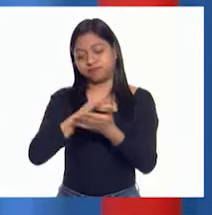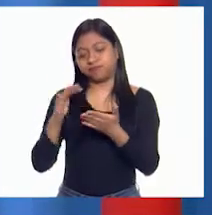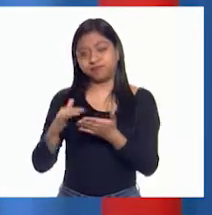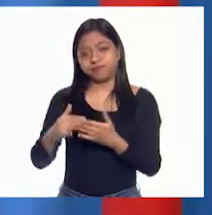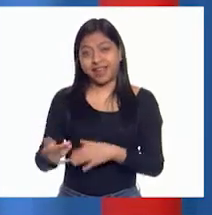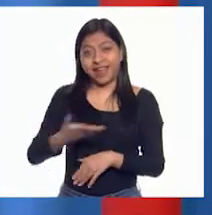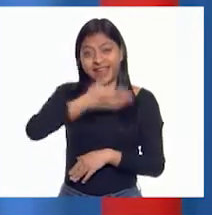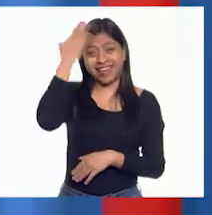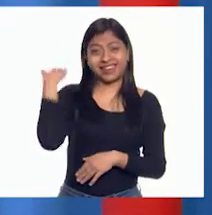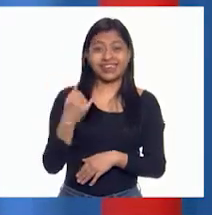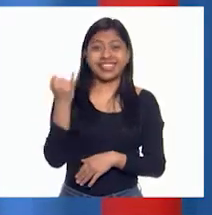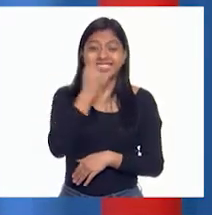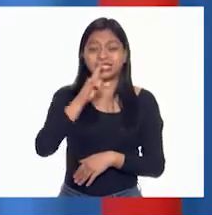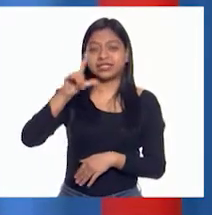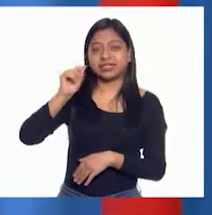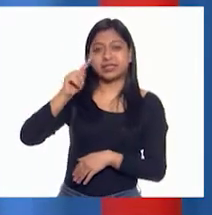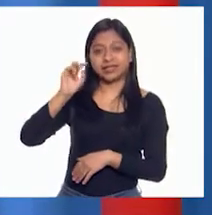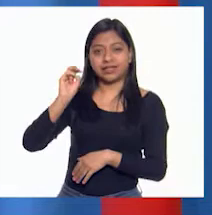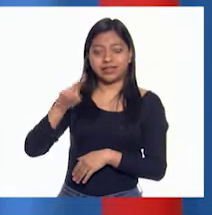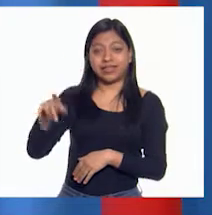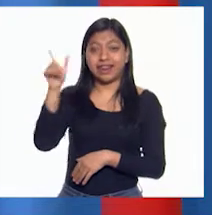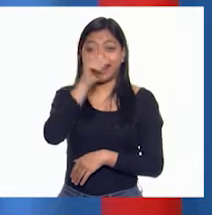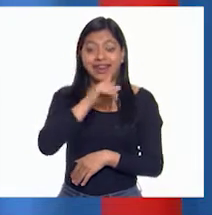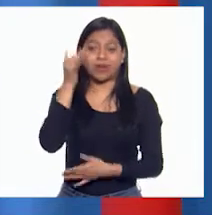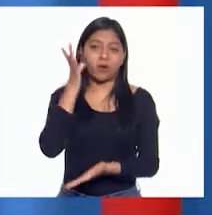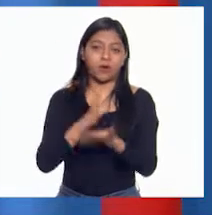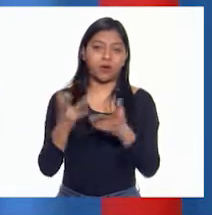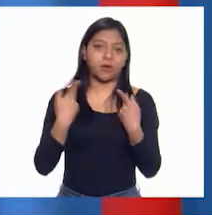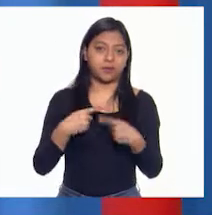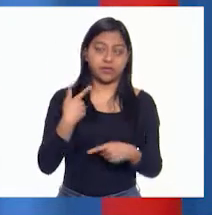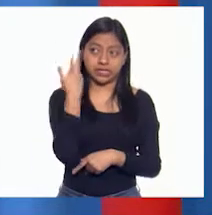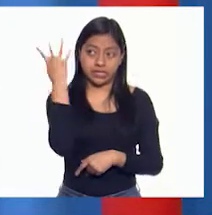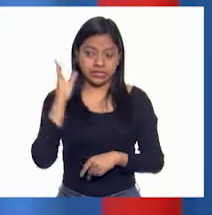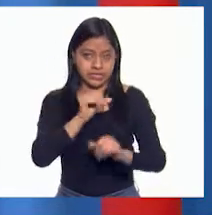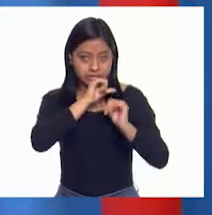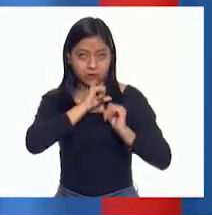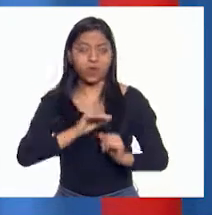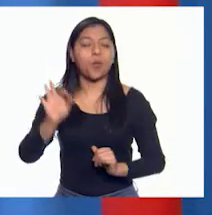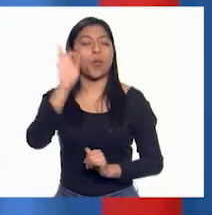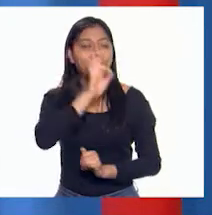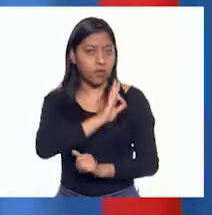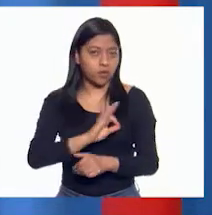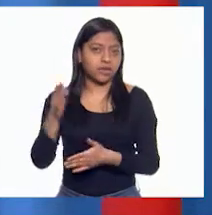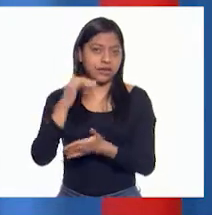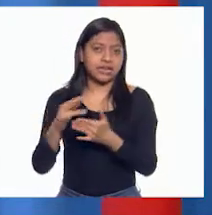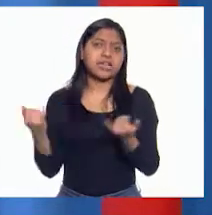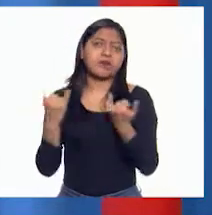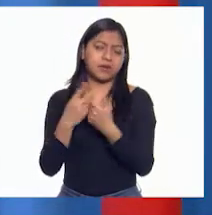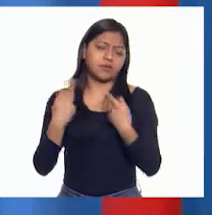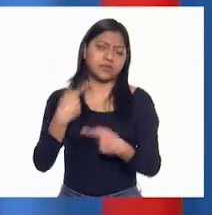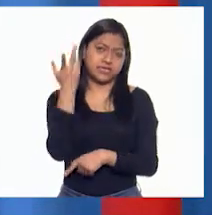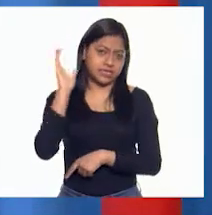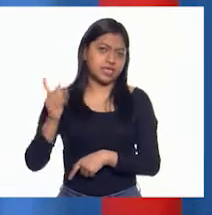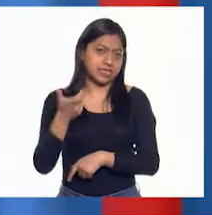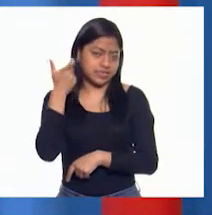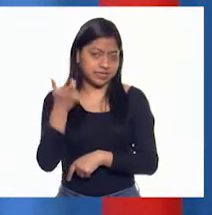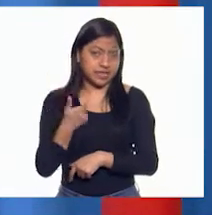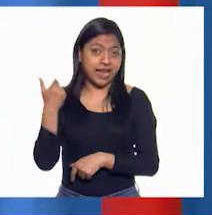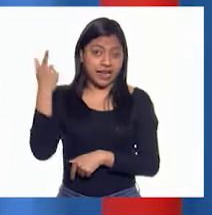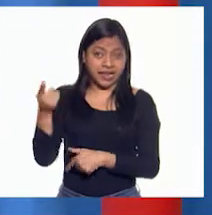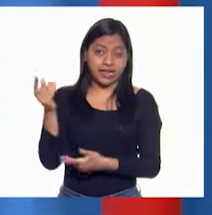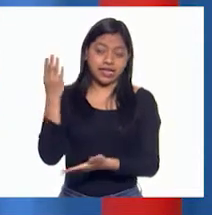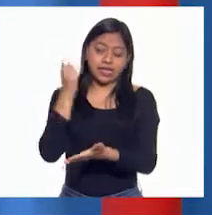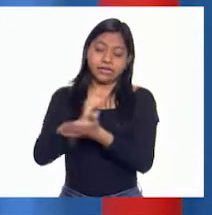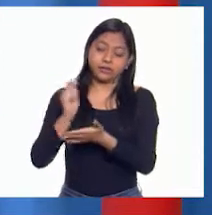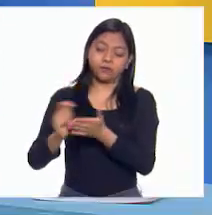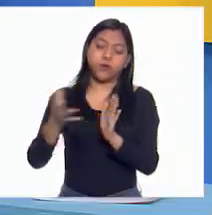en latín, una lengua que solo los sacerdotes y algunos nobles hablaban y leían, y las copias de estas se